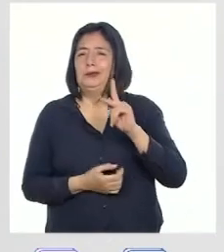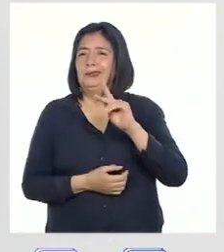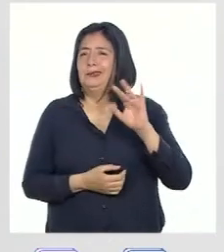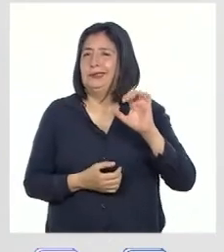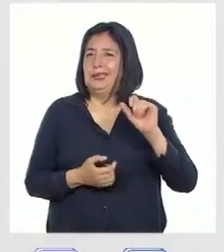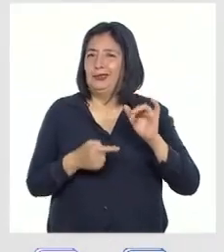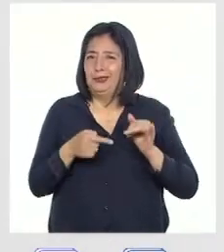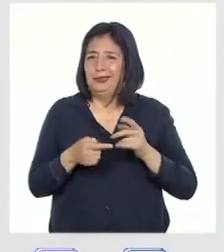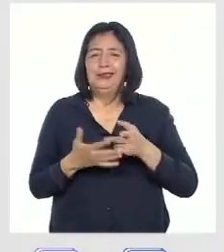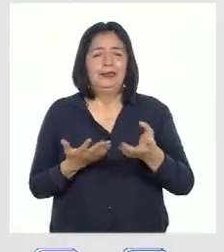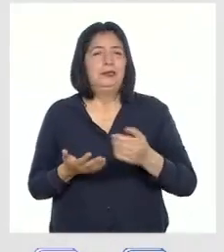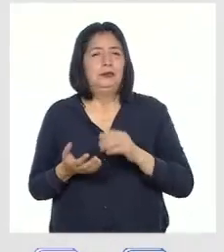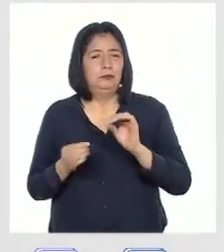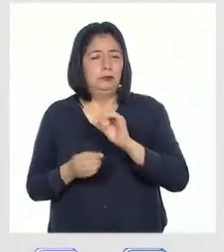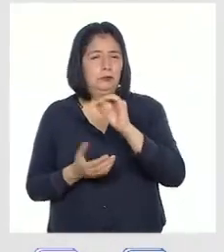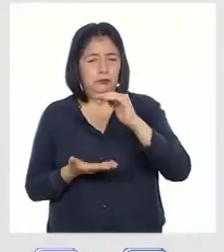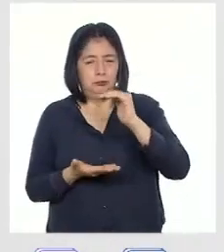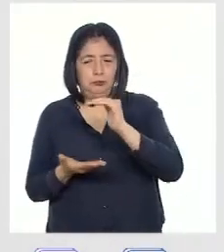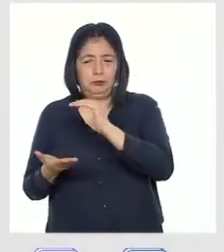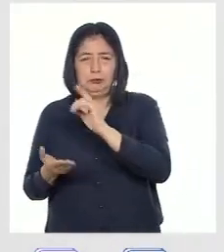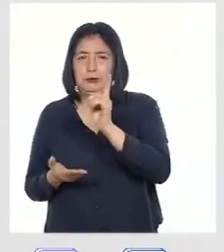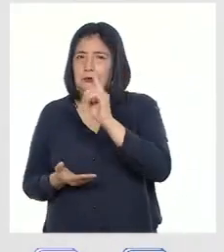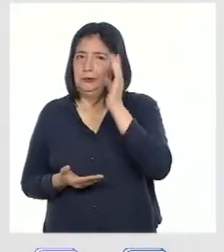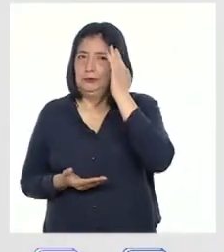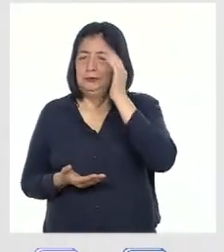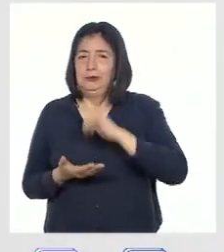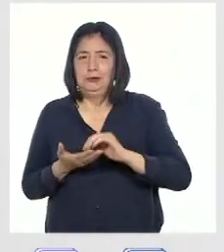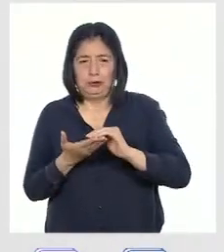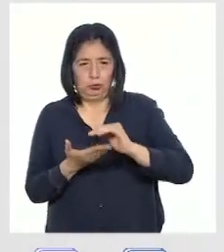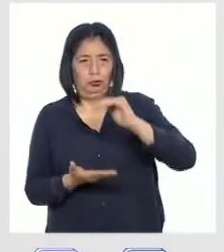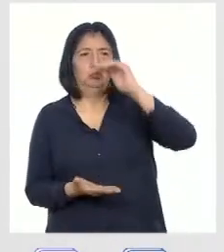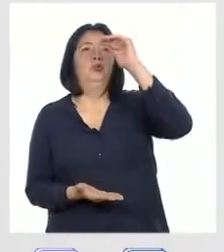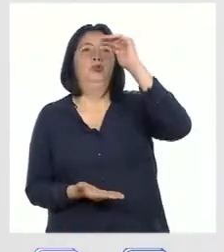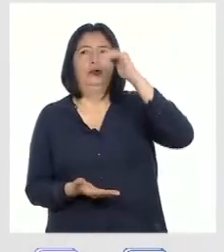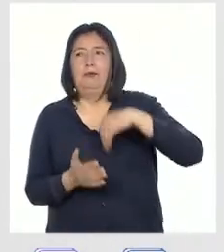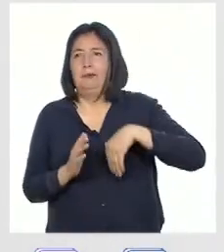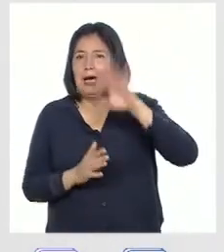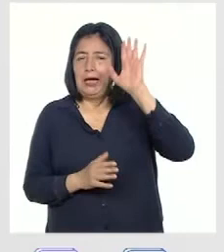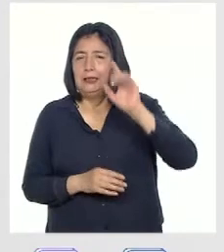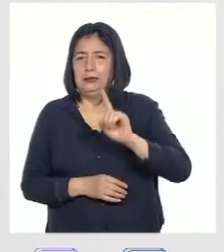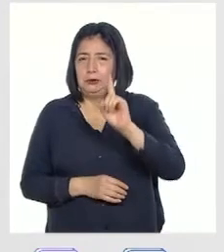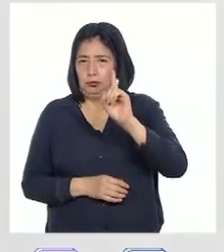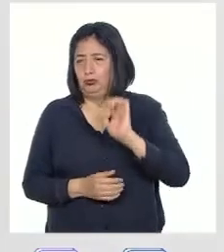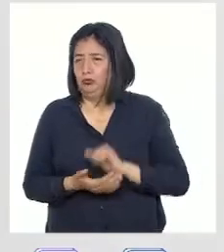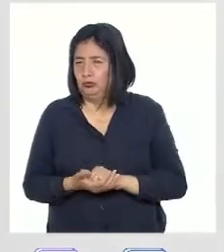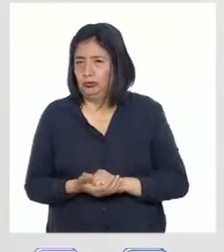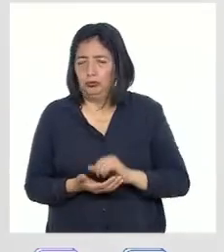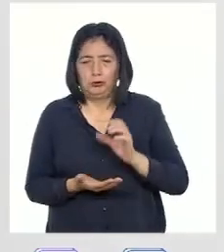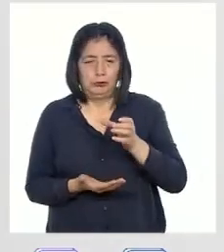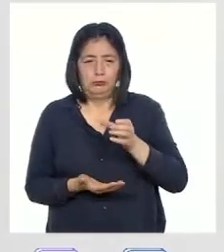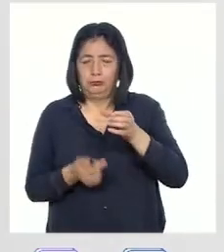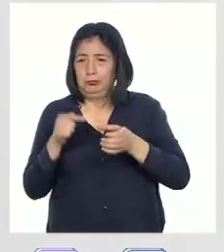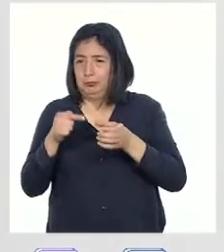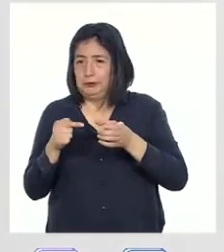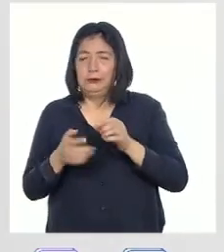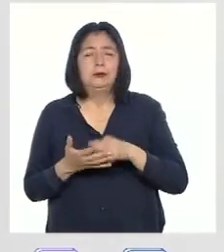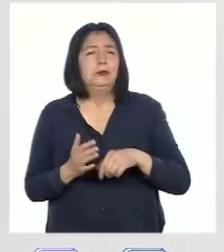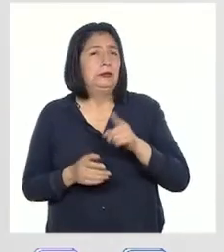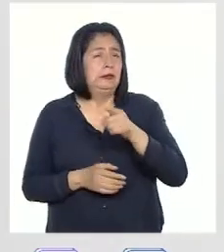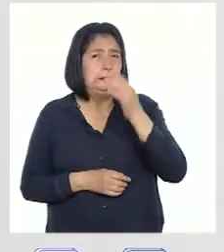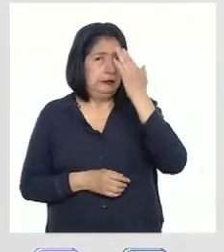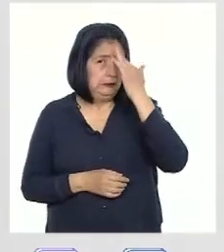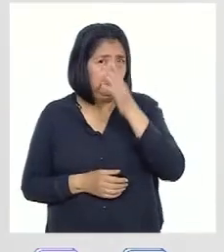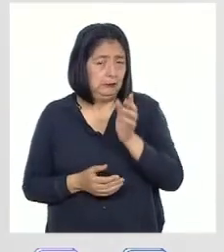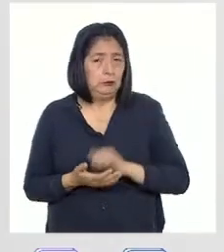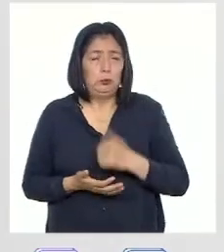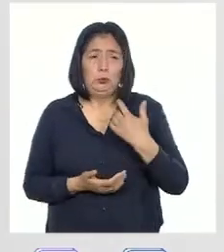por porción, pero no nos percatamos que el envase contiene más de una porción. Si no tomamos en cuenta